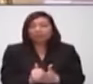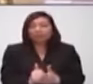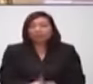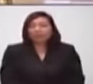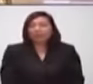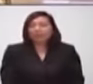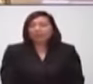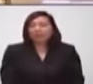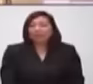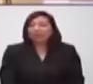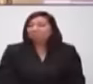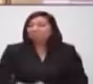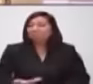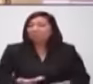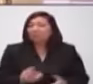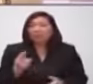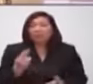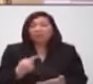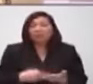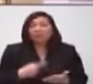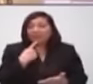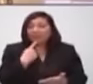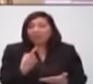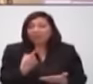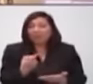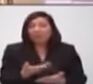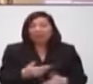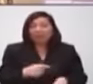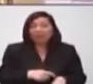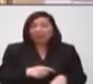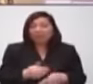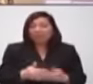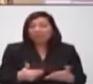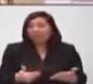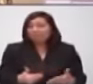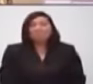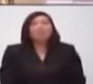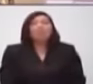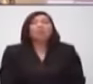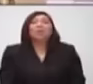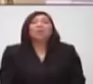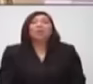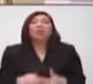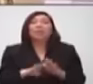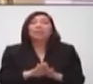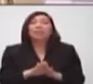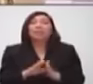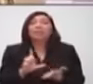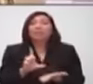que presuntamente de corrupción que se mencionan en los periodos que